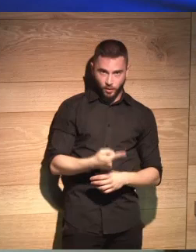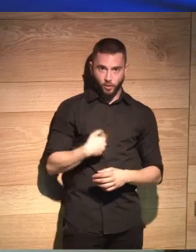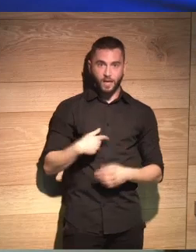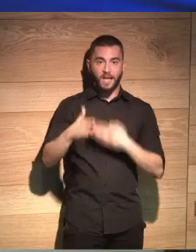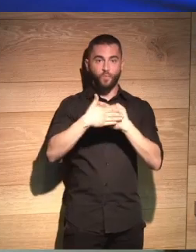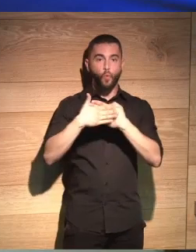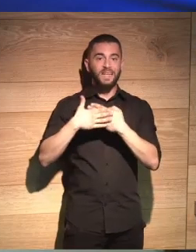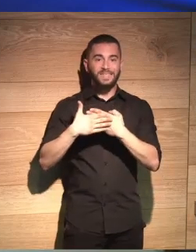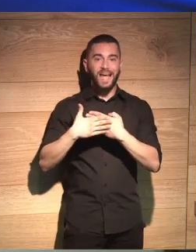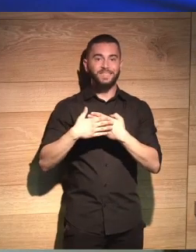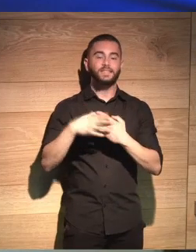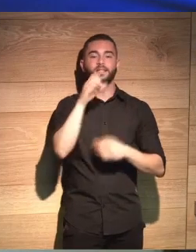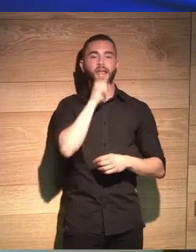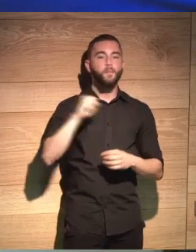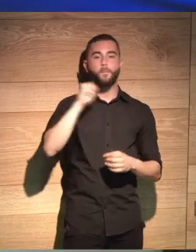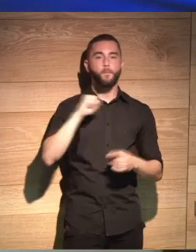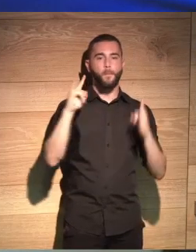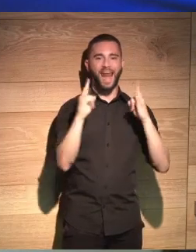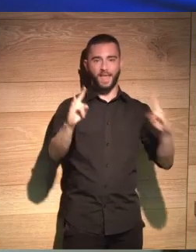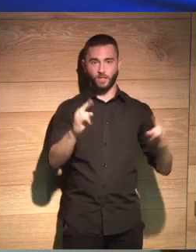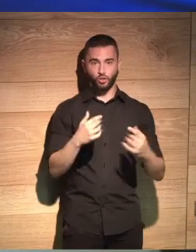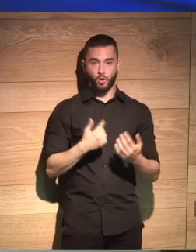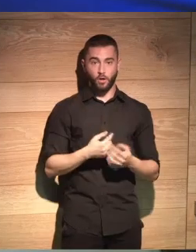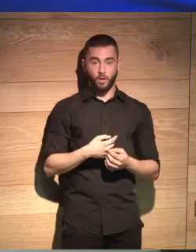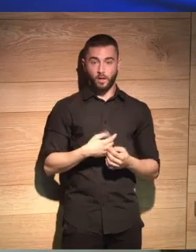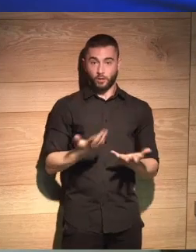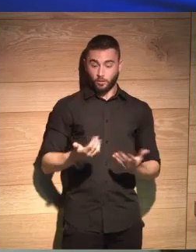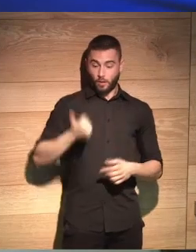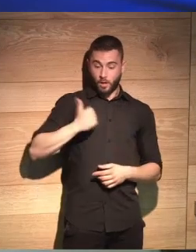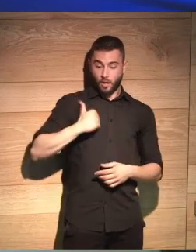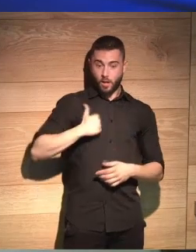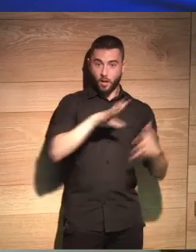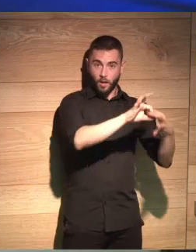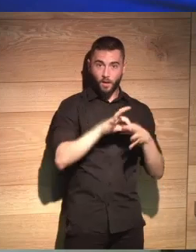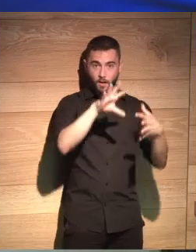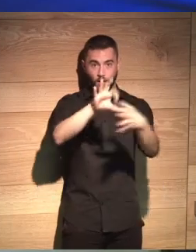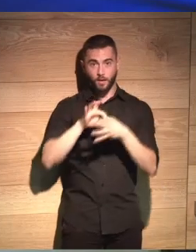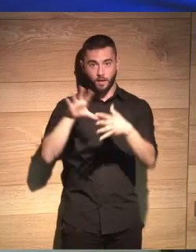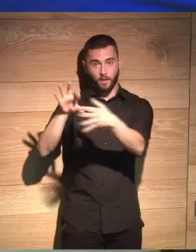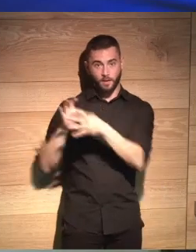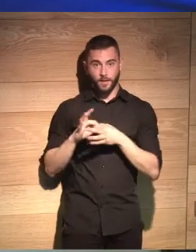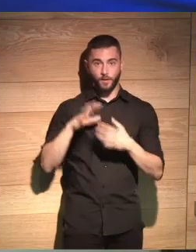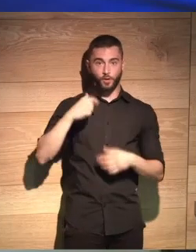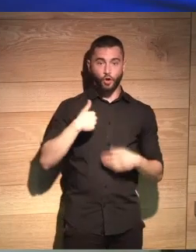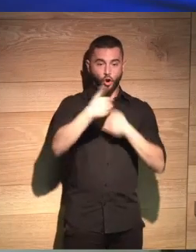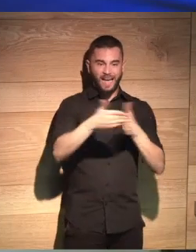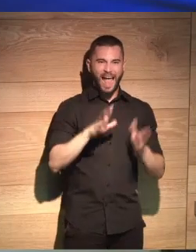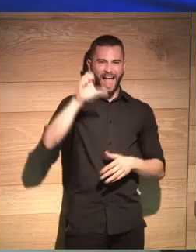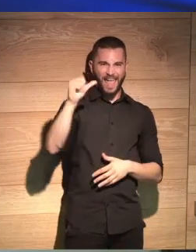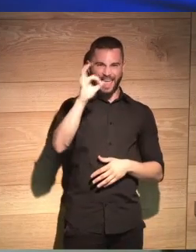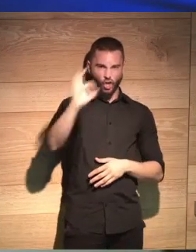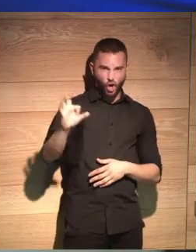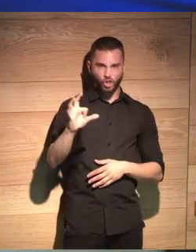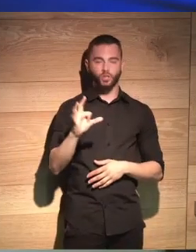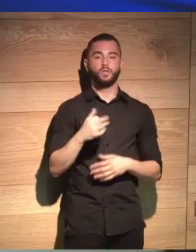Paraíso, y usando pedacitos de todo eso, compuse una especie de caja de ecos con la cual pude